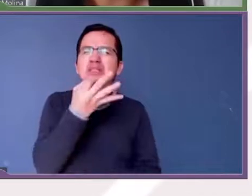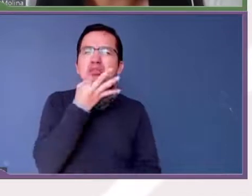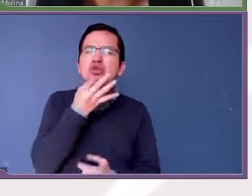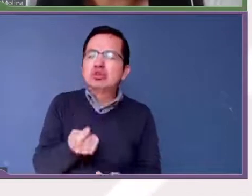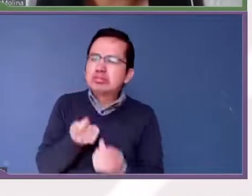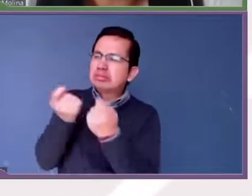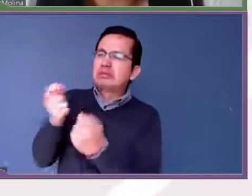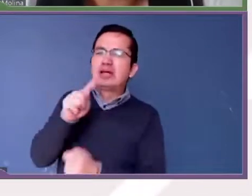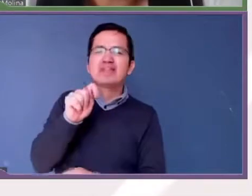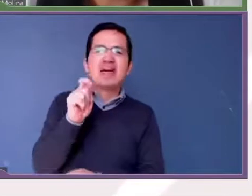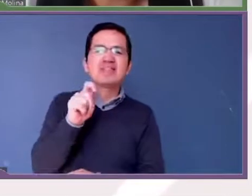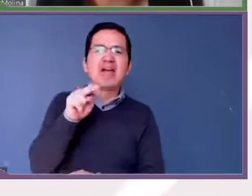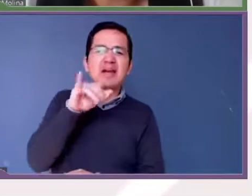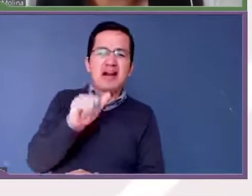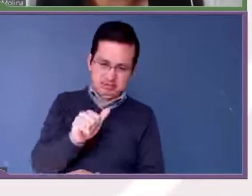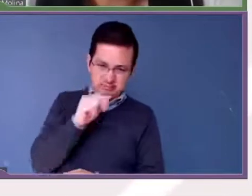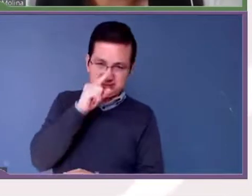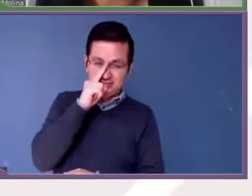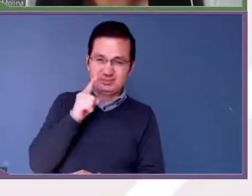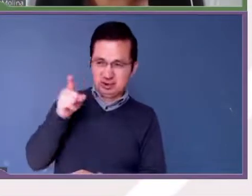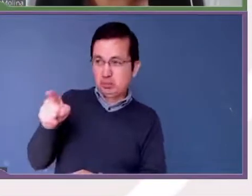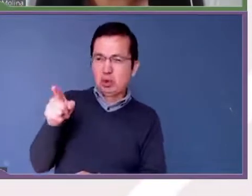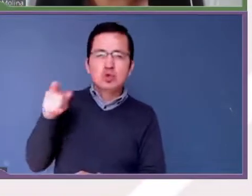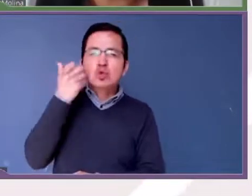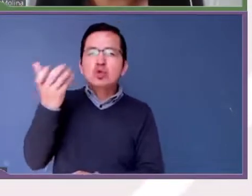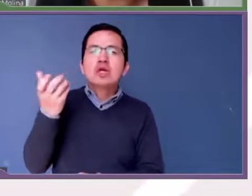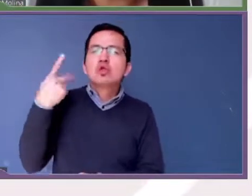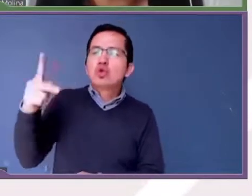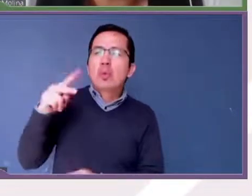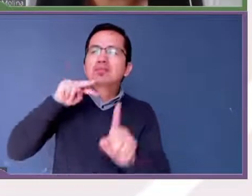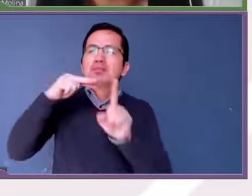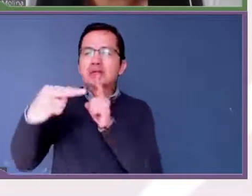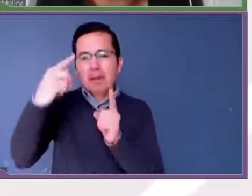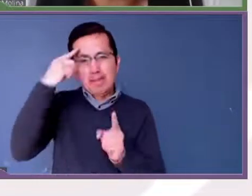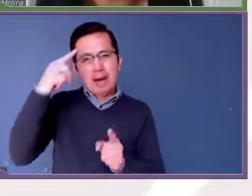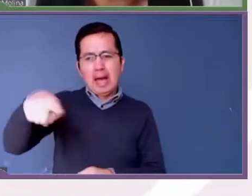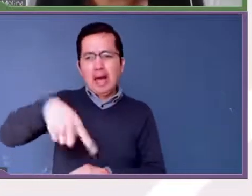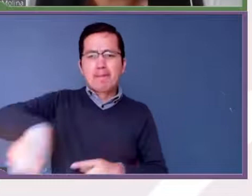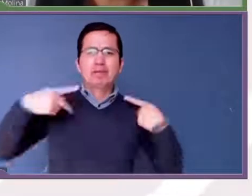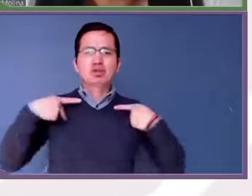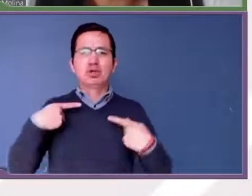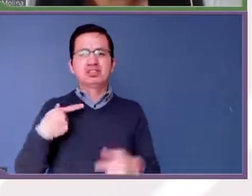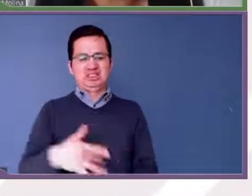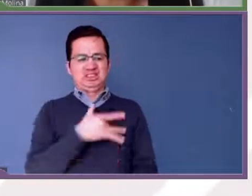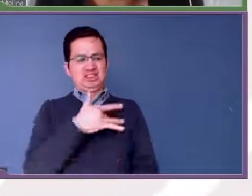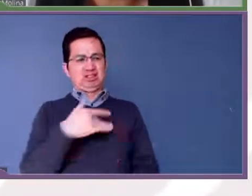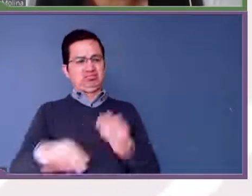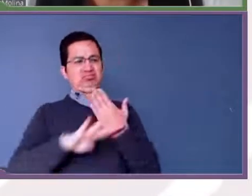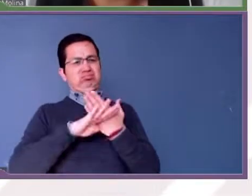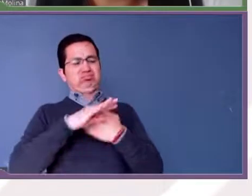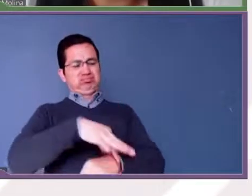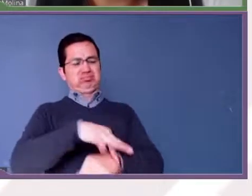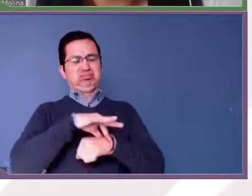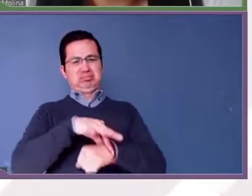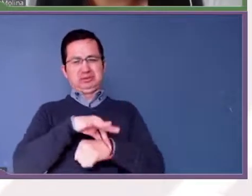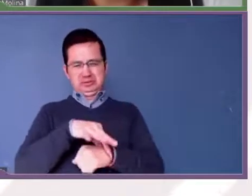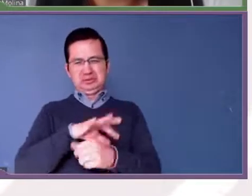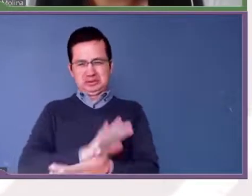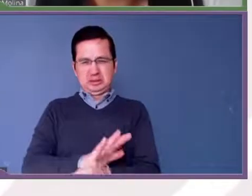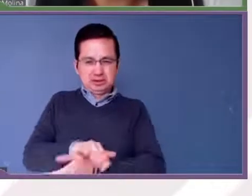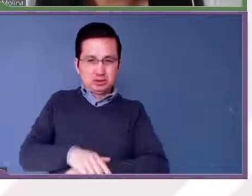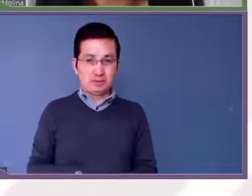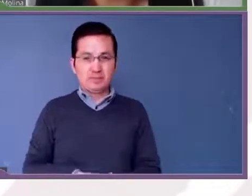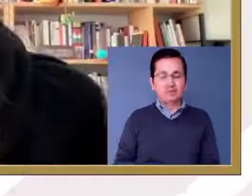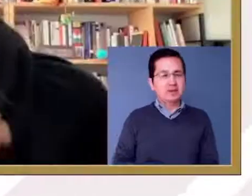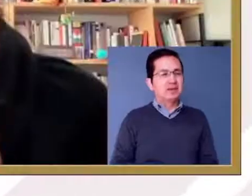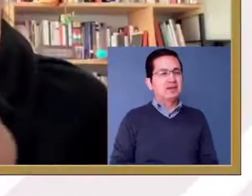percepción sobre los testimoniales de la discriminación. Creo que me estás espiando porque ese es mi comentario